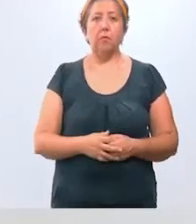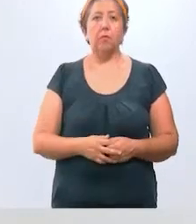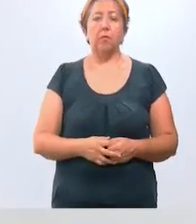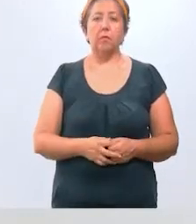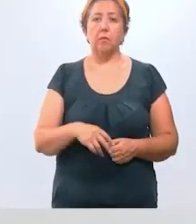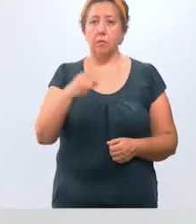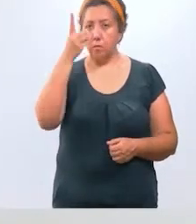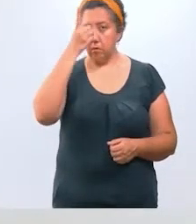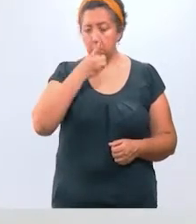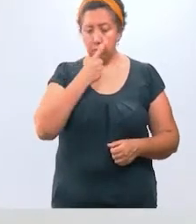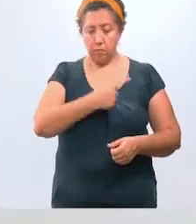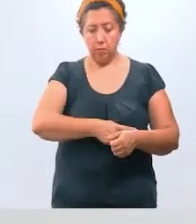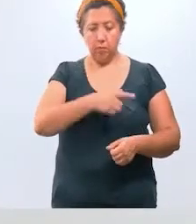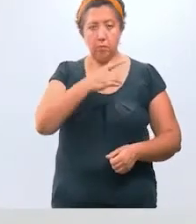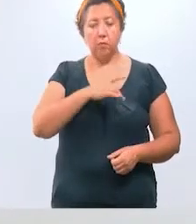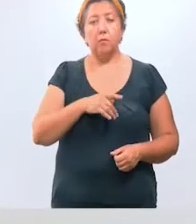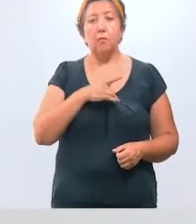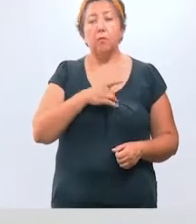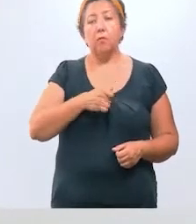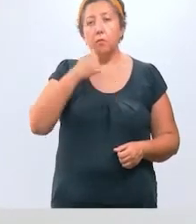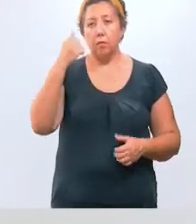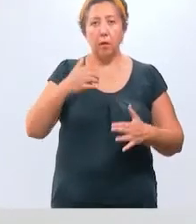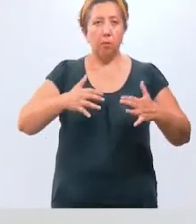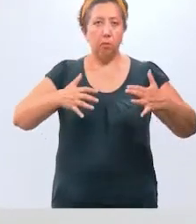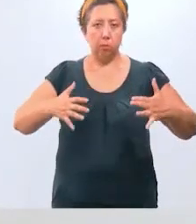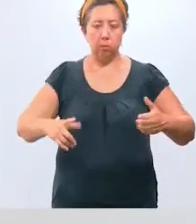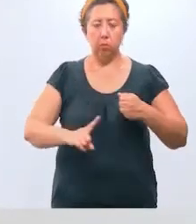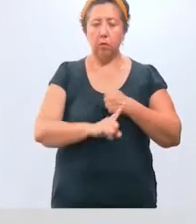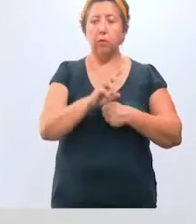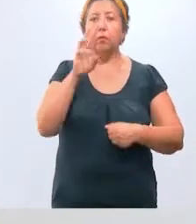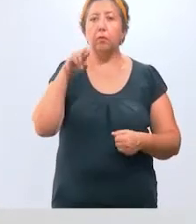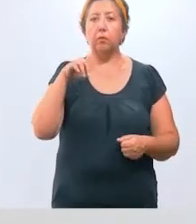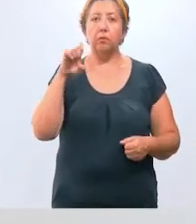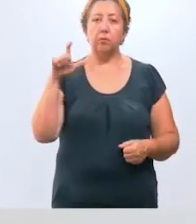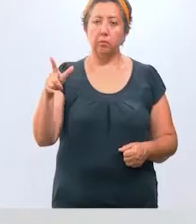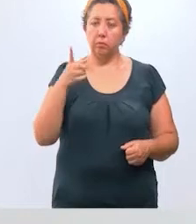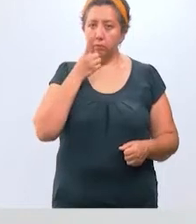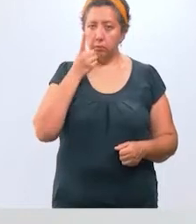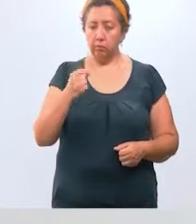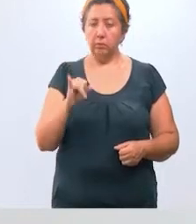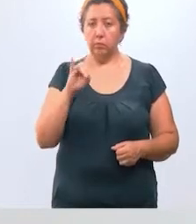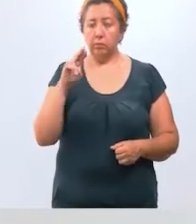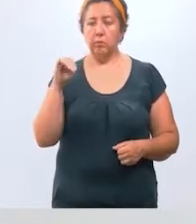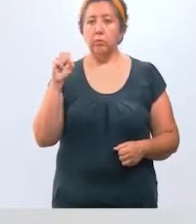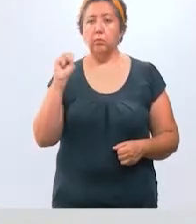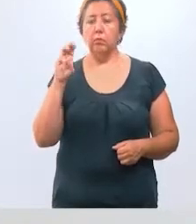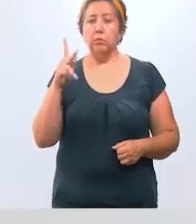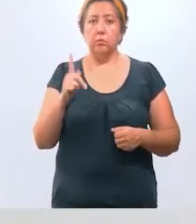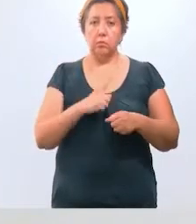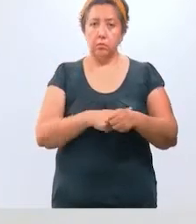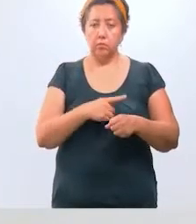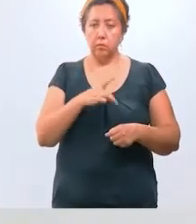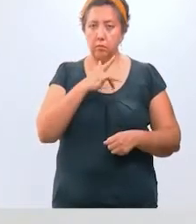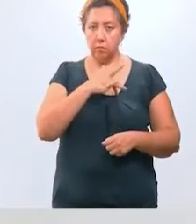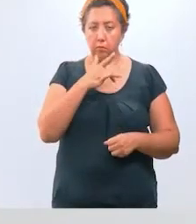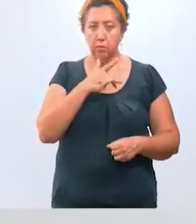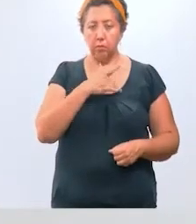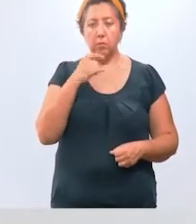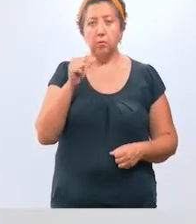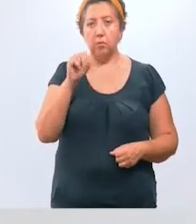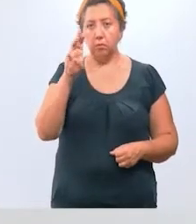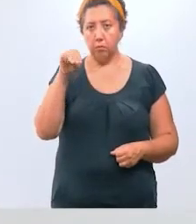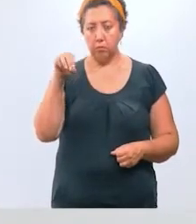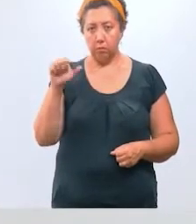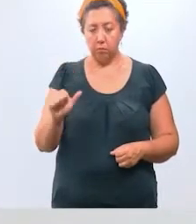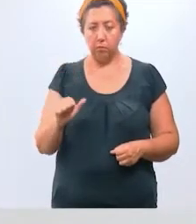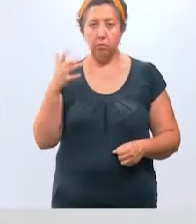fueron diabetes, hipertensión arterial, obesidad, insuficiencia renal crónica, inmunosupresión, enfermedad cardiovascular y